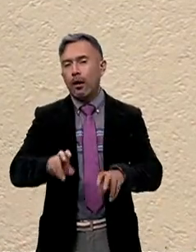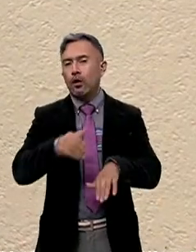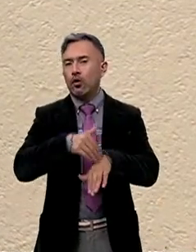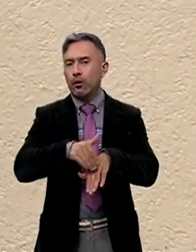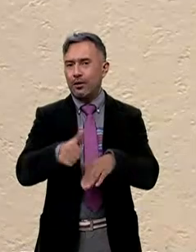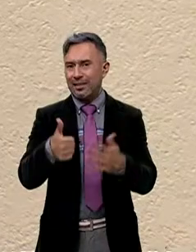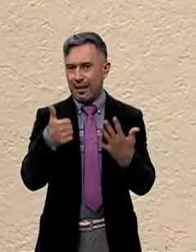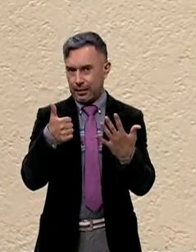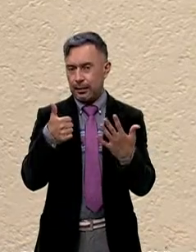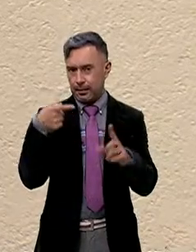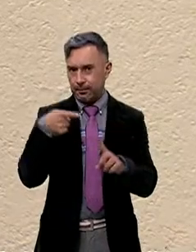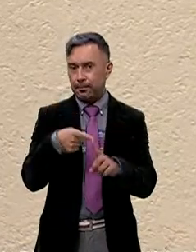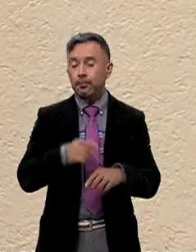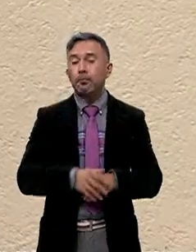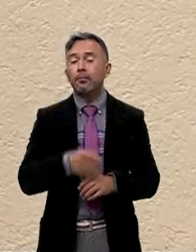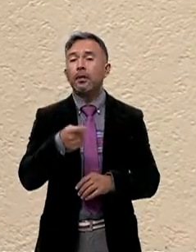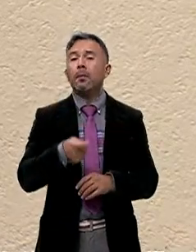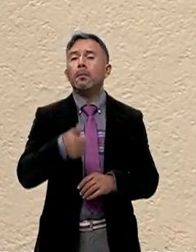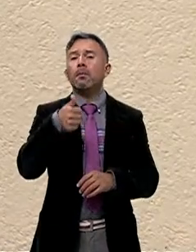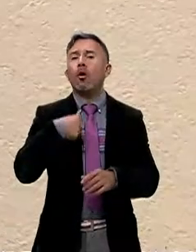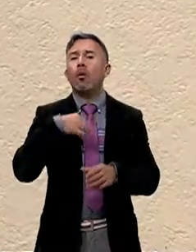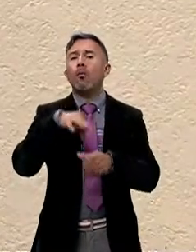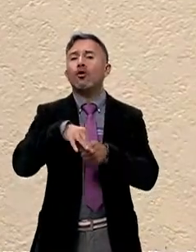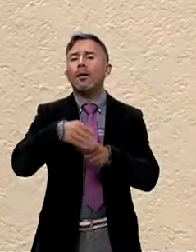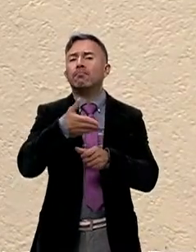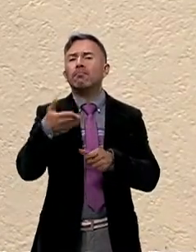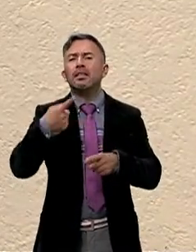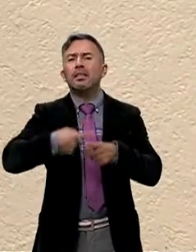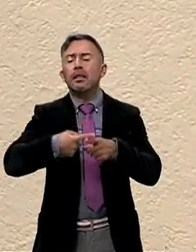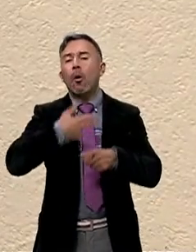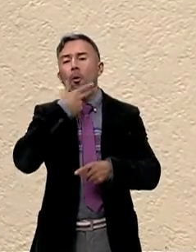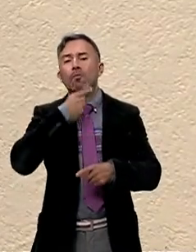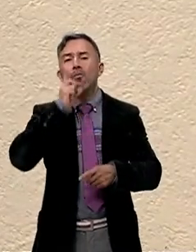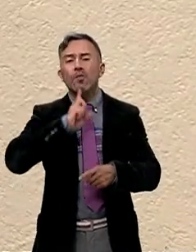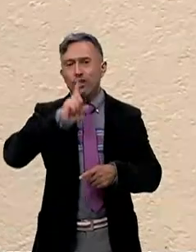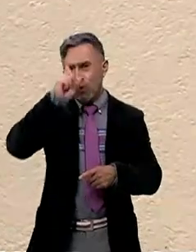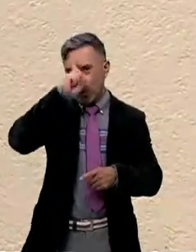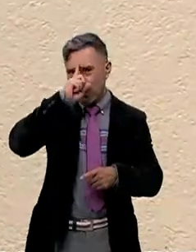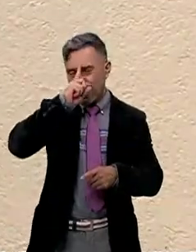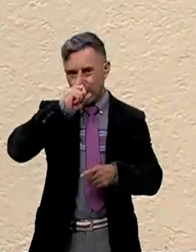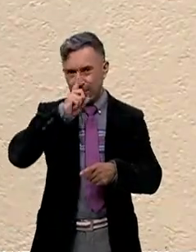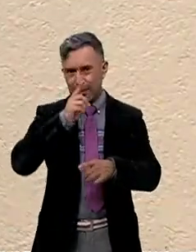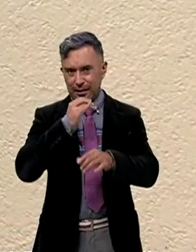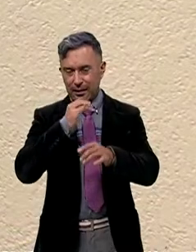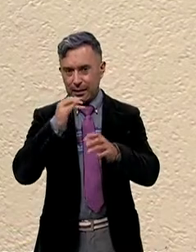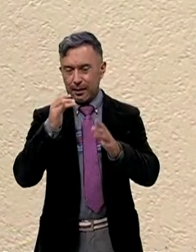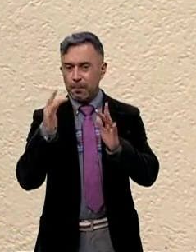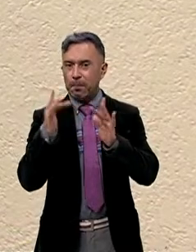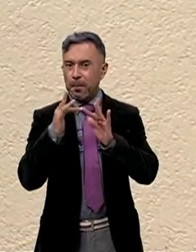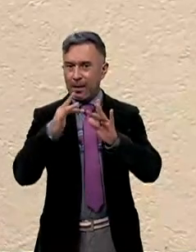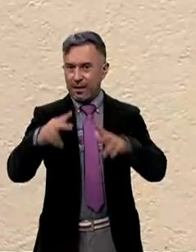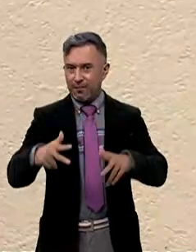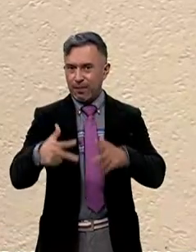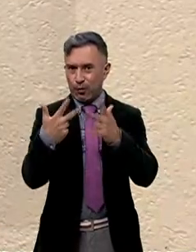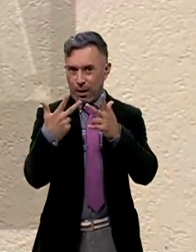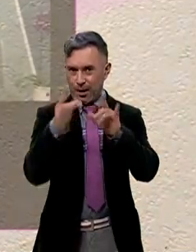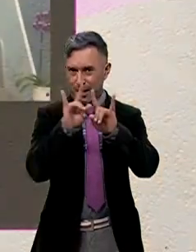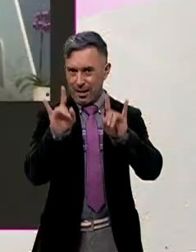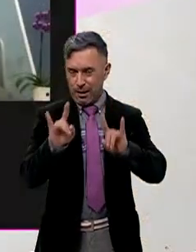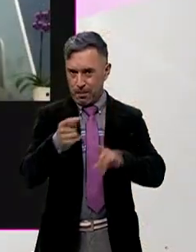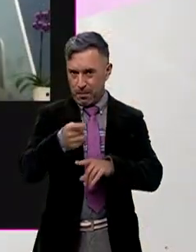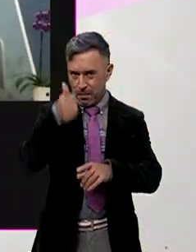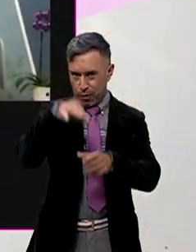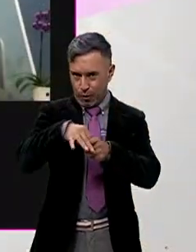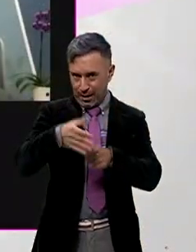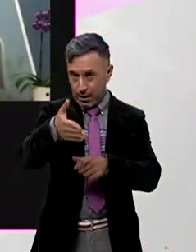iniciaré tomando la votación por aquellas consejeros y consejeros que se encuentran conectados virtualmente consejera norma de la